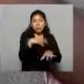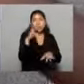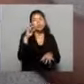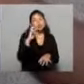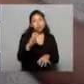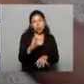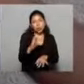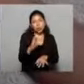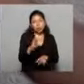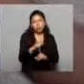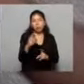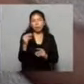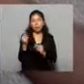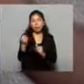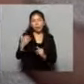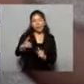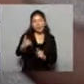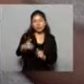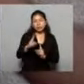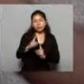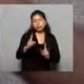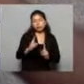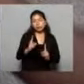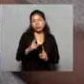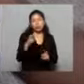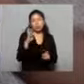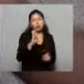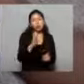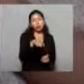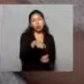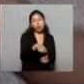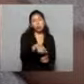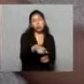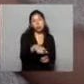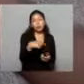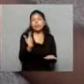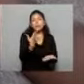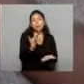obligación. Porque si de entrada te están pidiendo dólares en la mano.